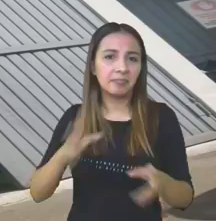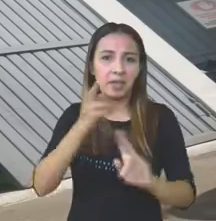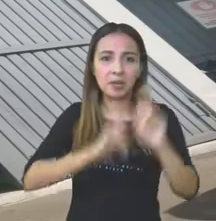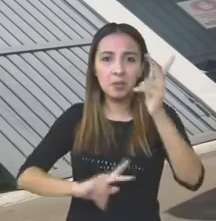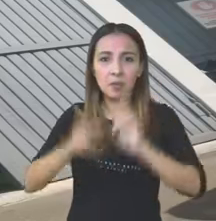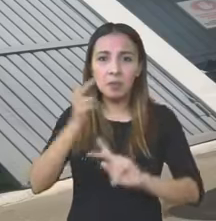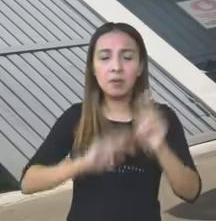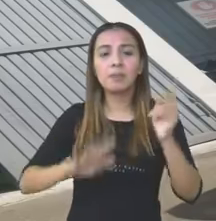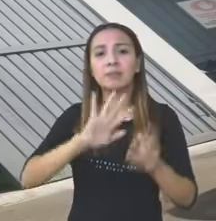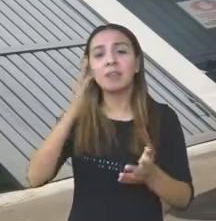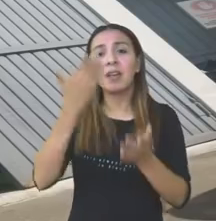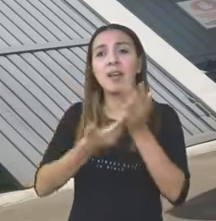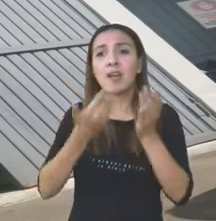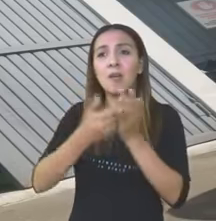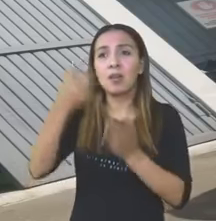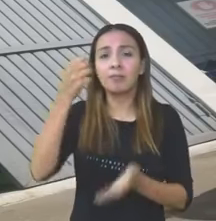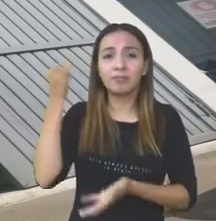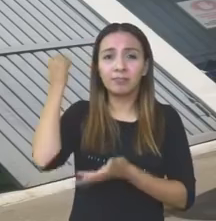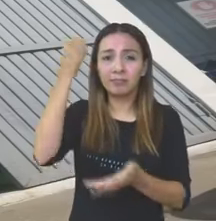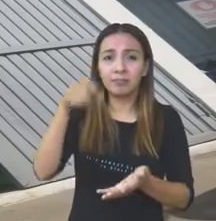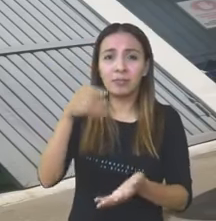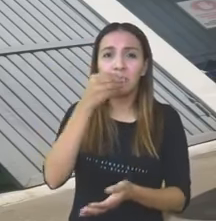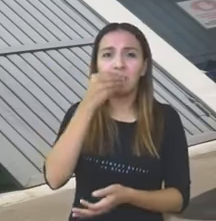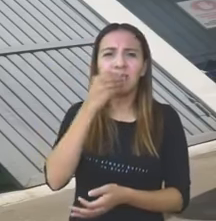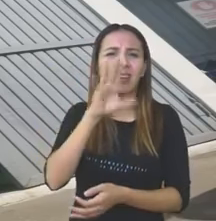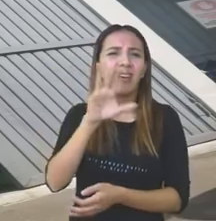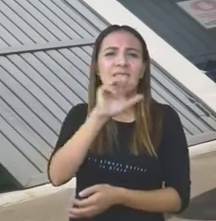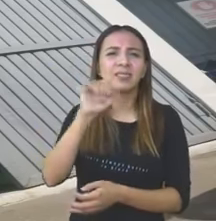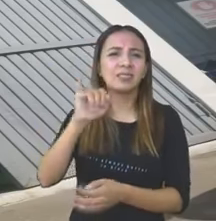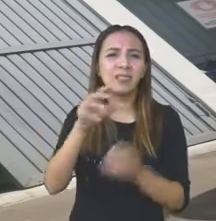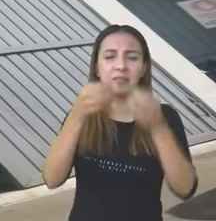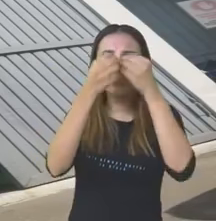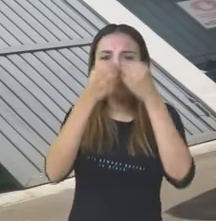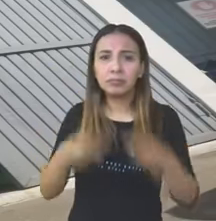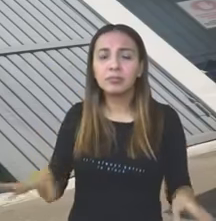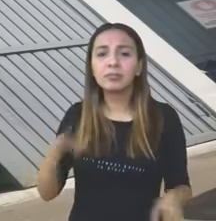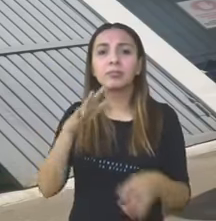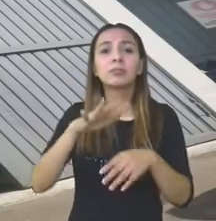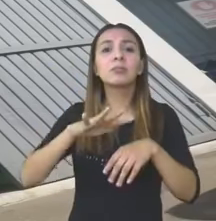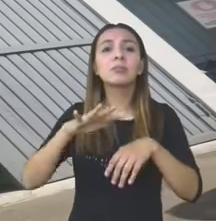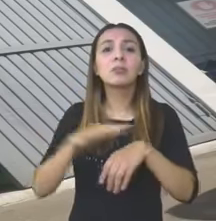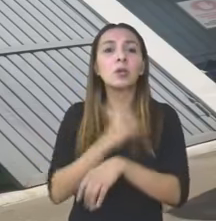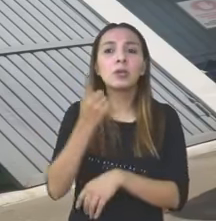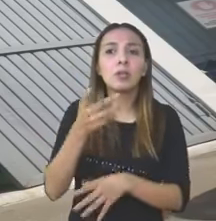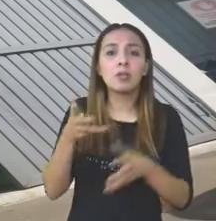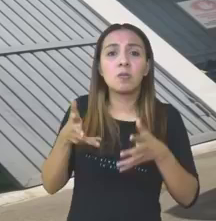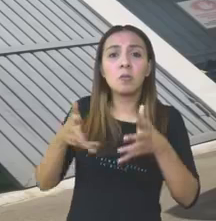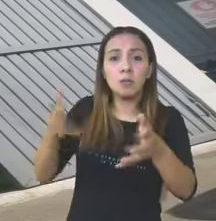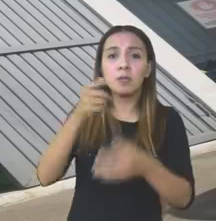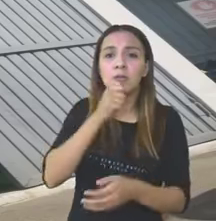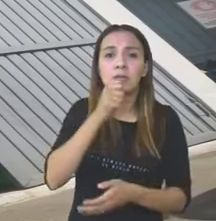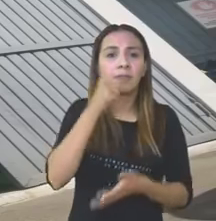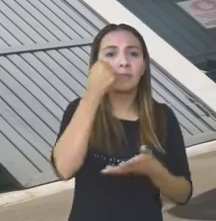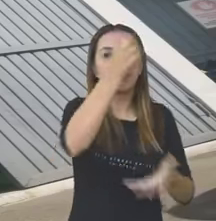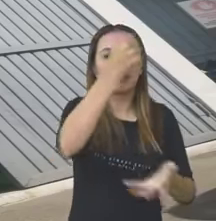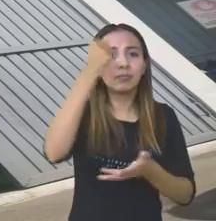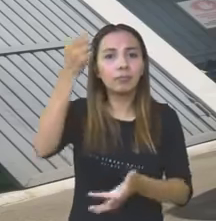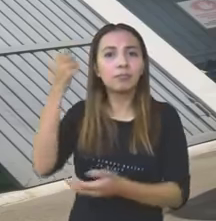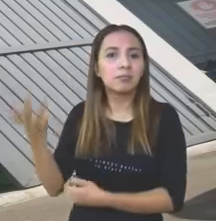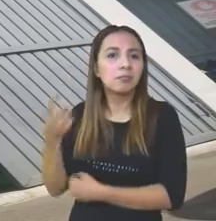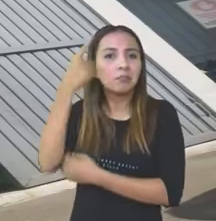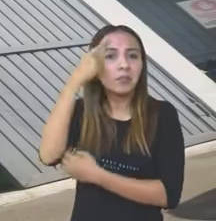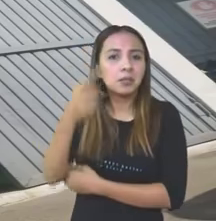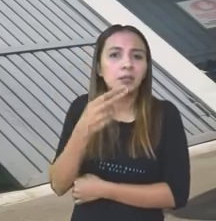estas despensas están a punto de caducar sus productos porque aún no se entrega. De nada sirve